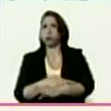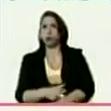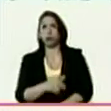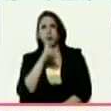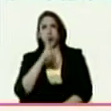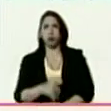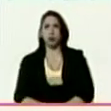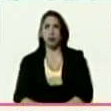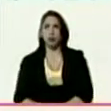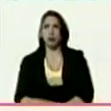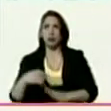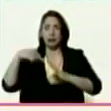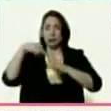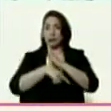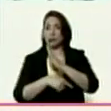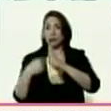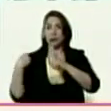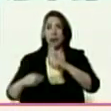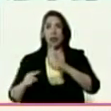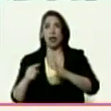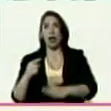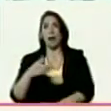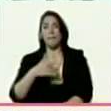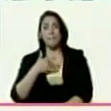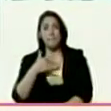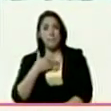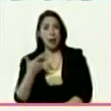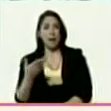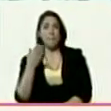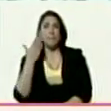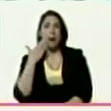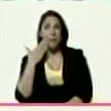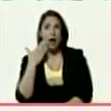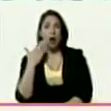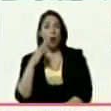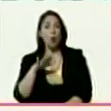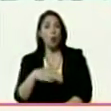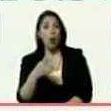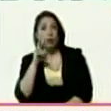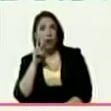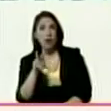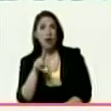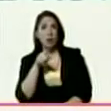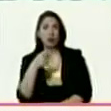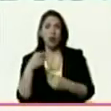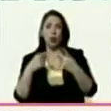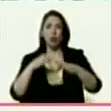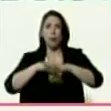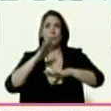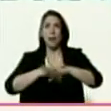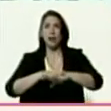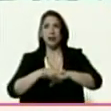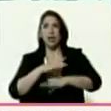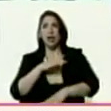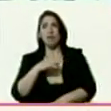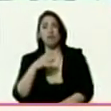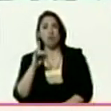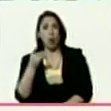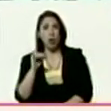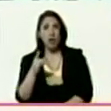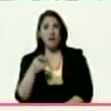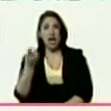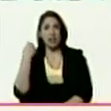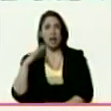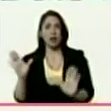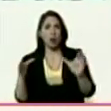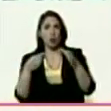dolor más profundo que pueda tener una madre. Entonces, cuando vemos estas cosas que ocurren en Bolivia, es terrible. Vimos ayer una reunión, en teoría